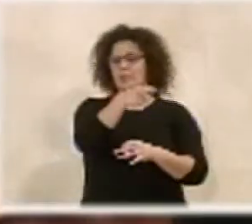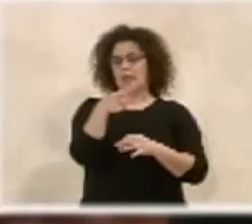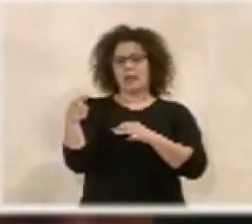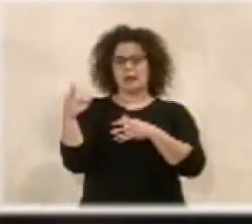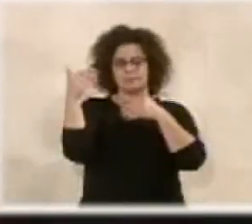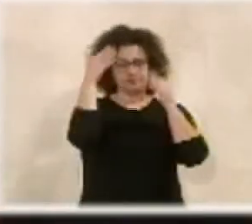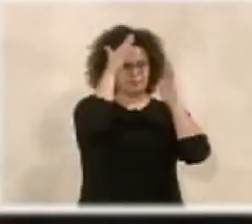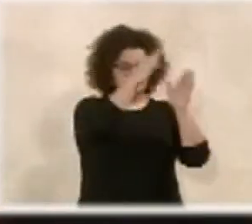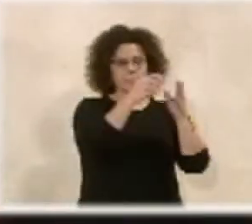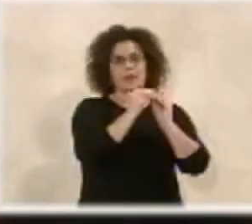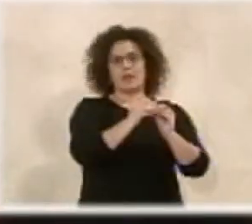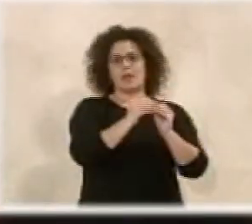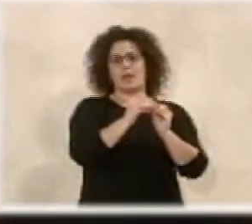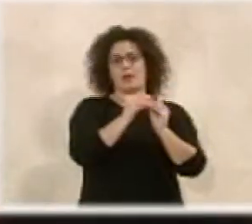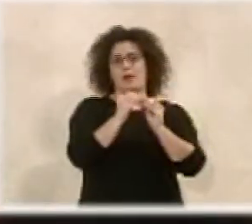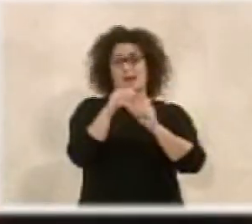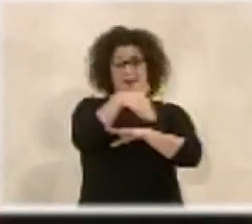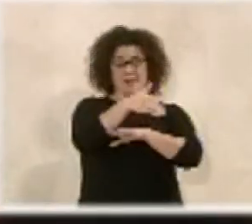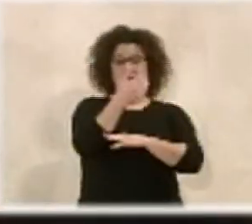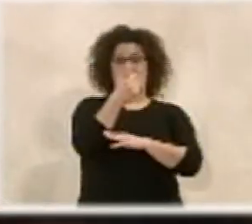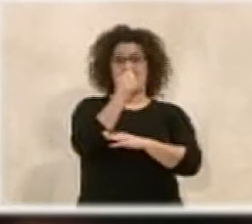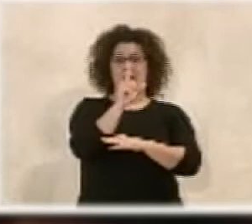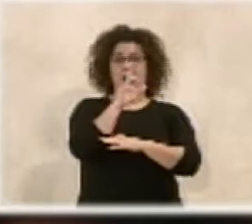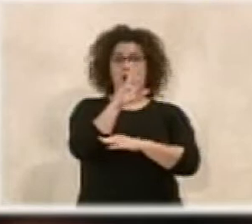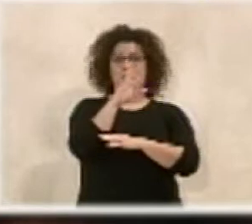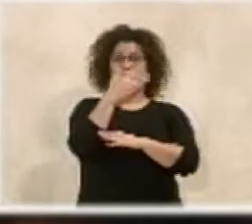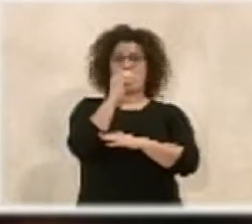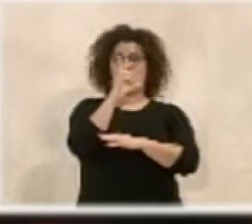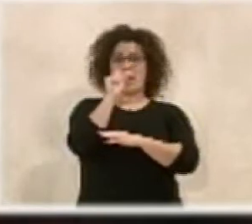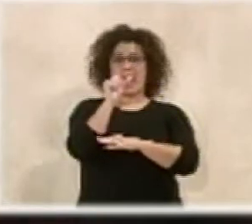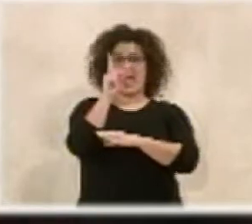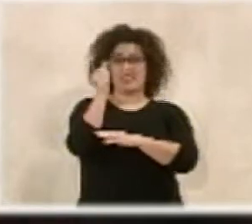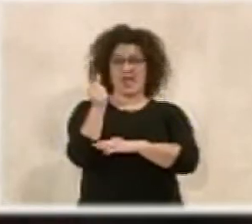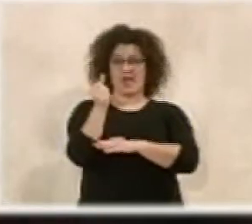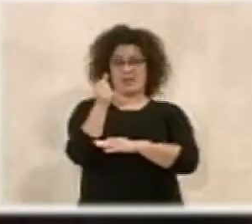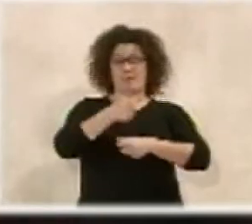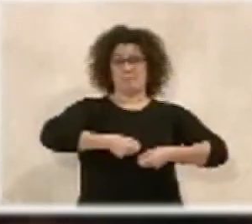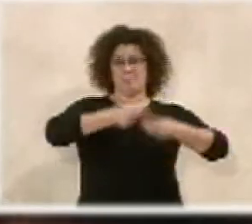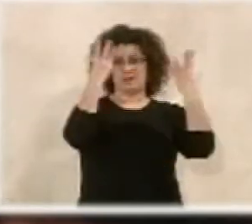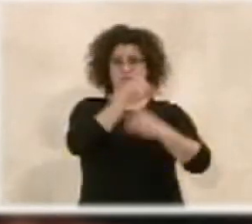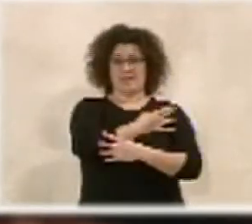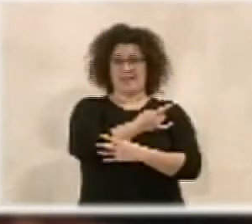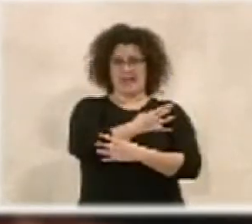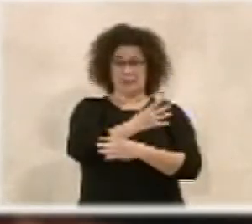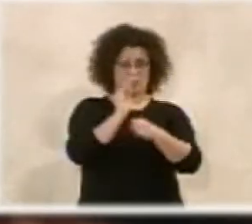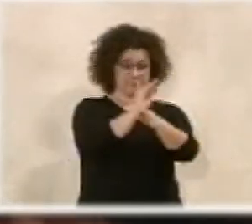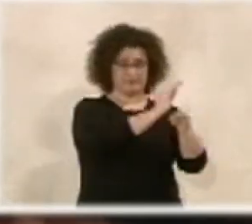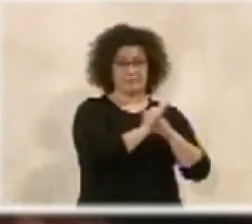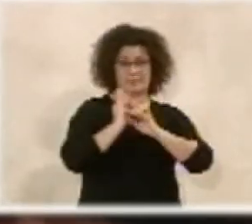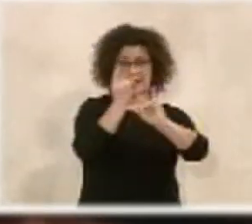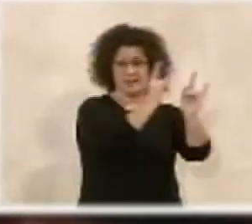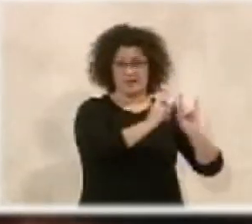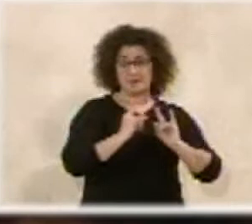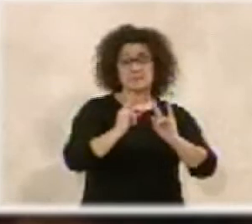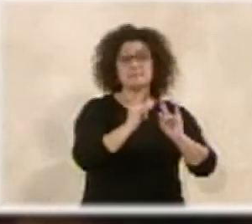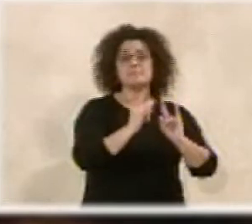actúen en los jardines de la calle Alborada, en los conocidos pisos de los sindicatos y de Alquiam,